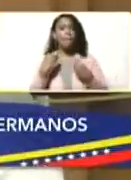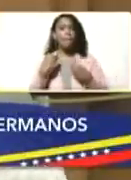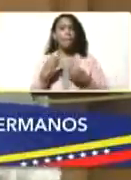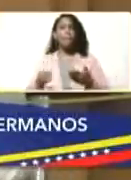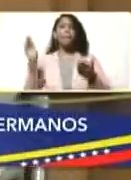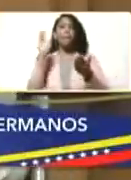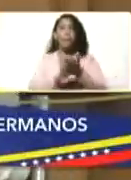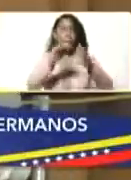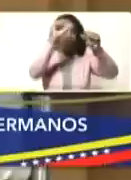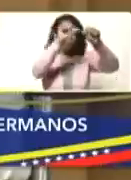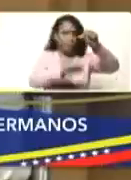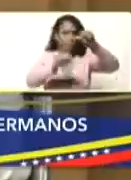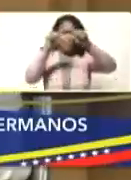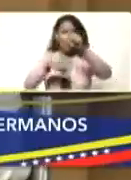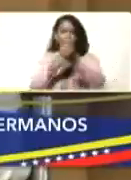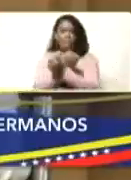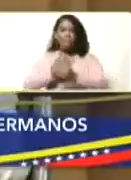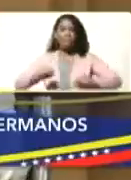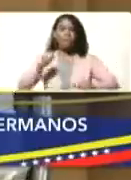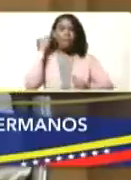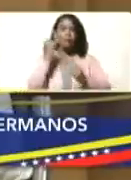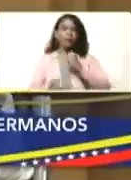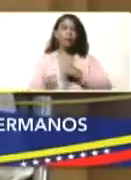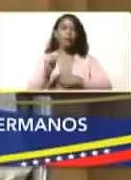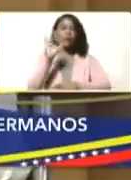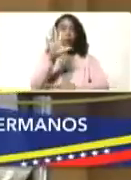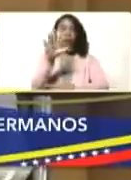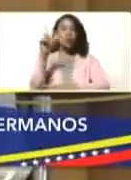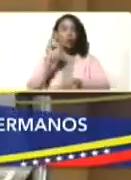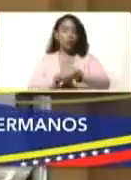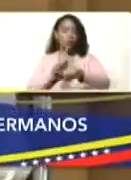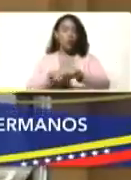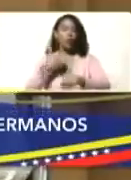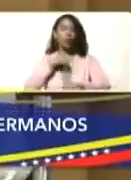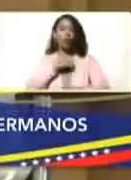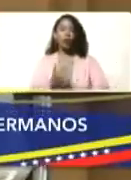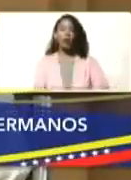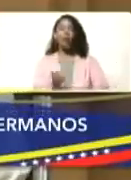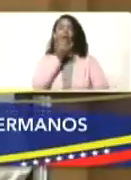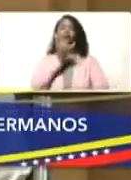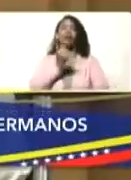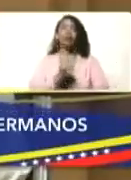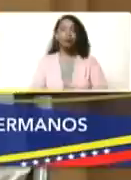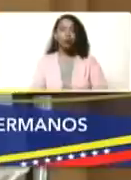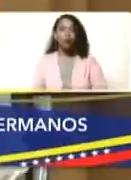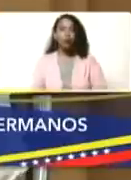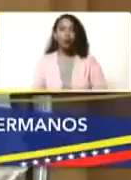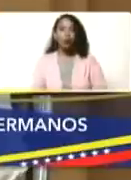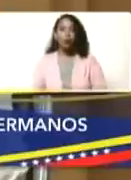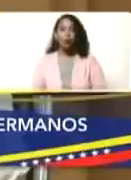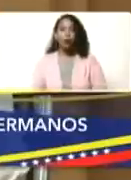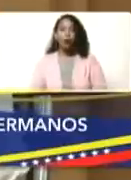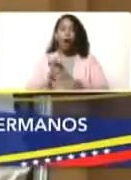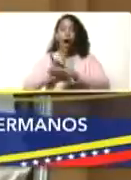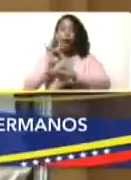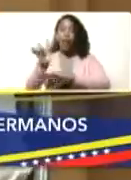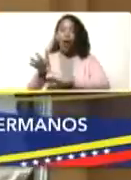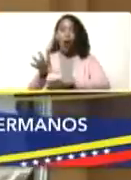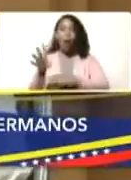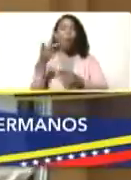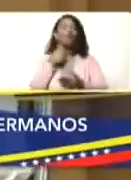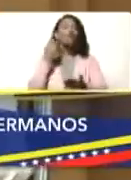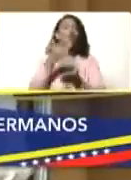reexaminar el fracaso que en las últimas 5 décadas hemos cometido. no nos ha dejado sino muertos,